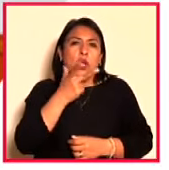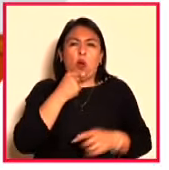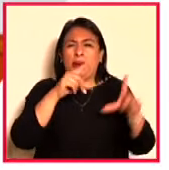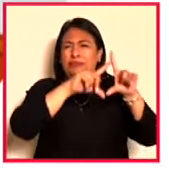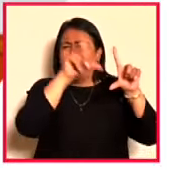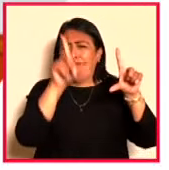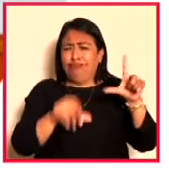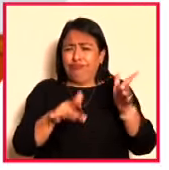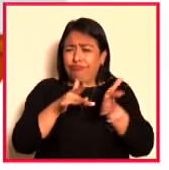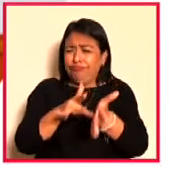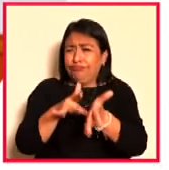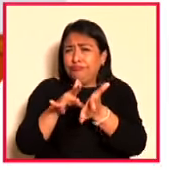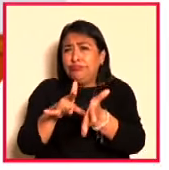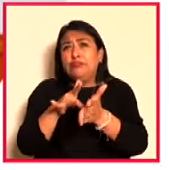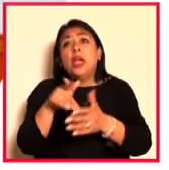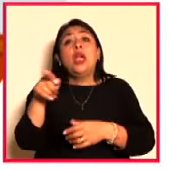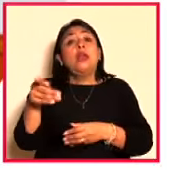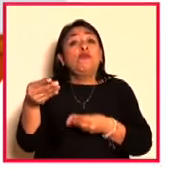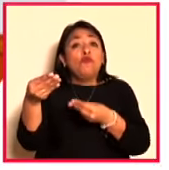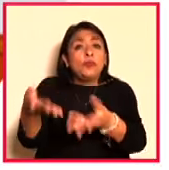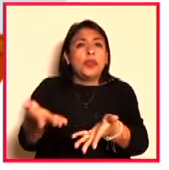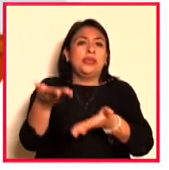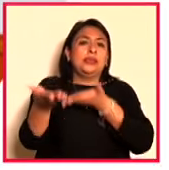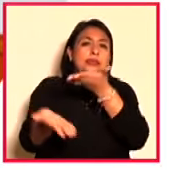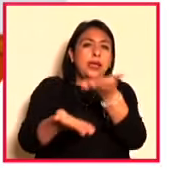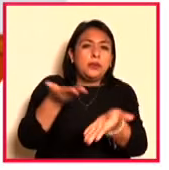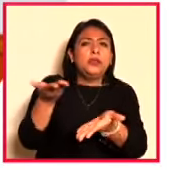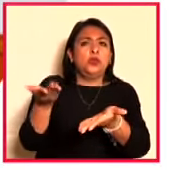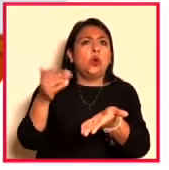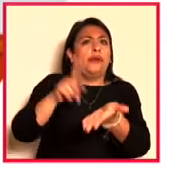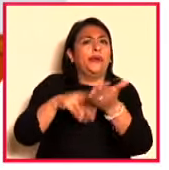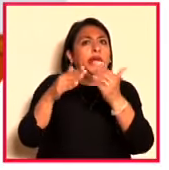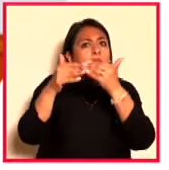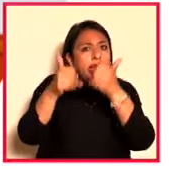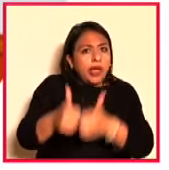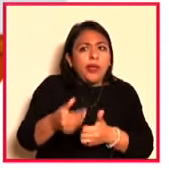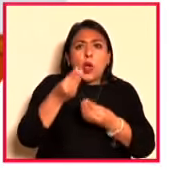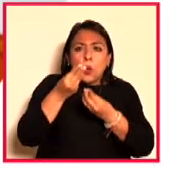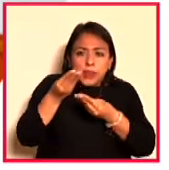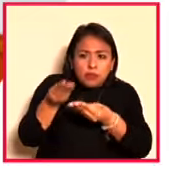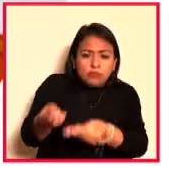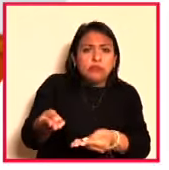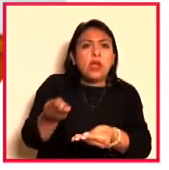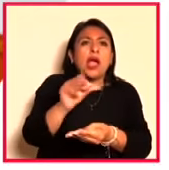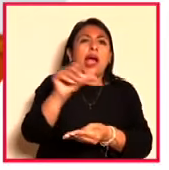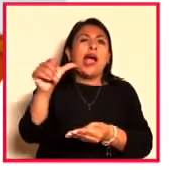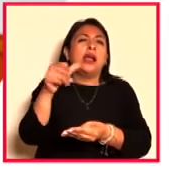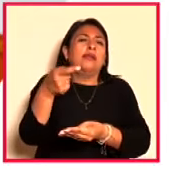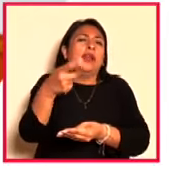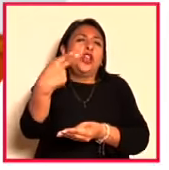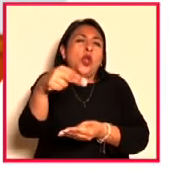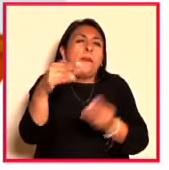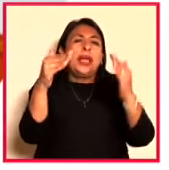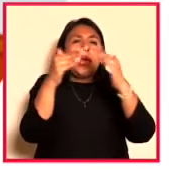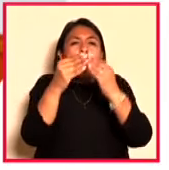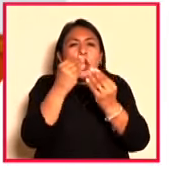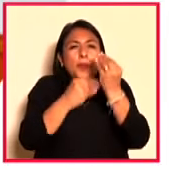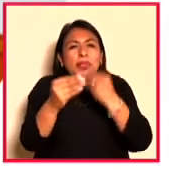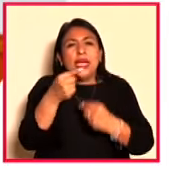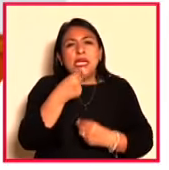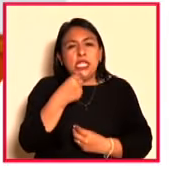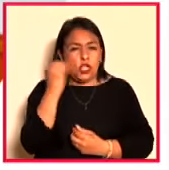que se les proporciona servicios de hospedaje y alimentación en las llamadas casas y comedores de la niñez indígena,